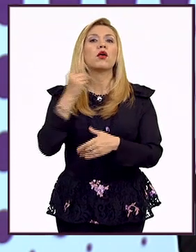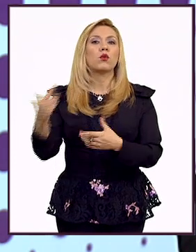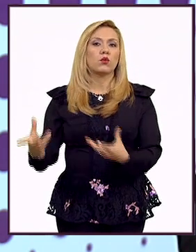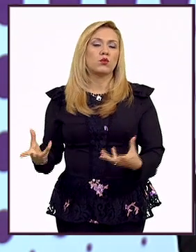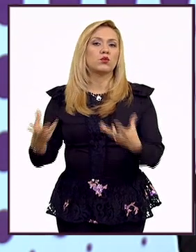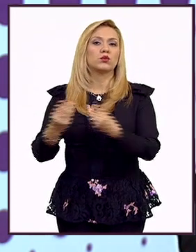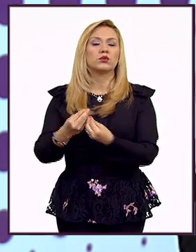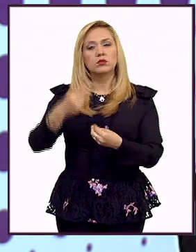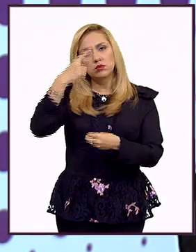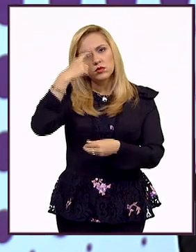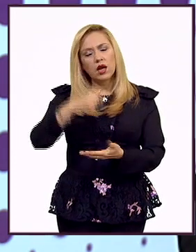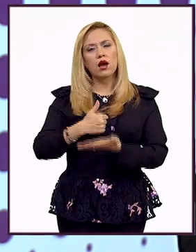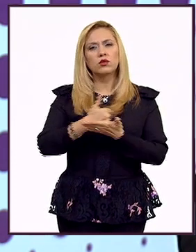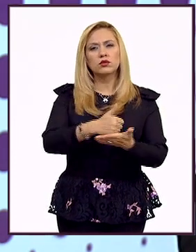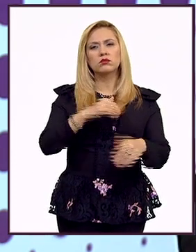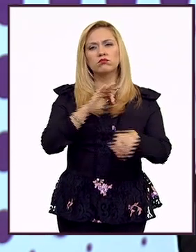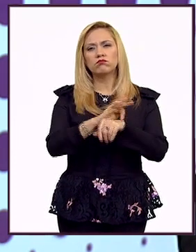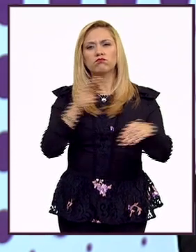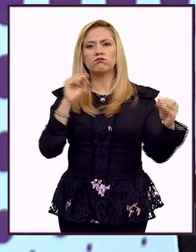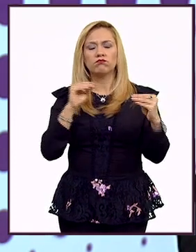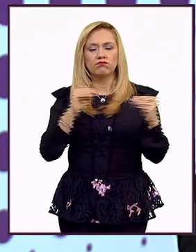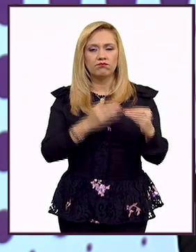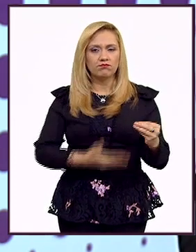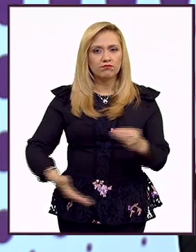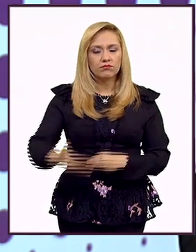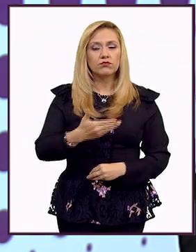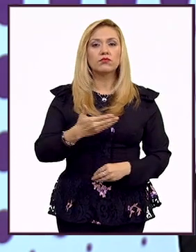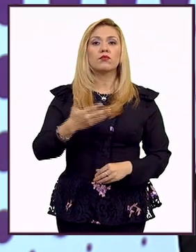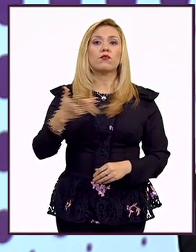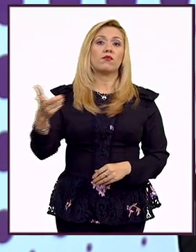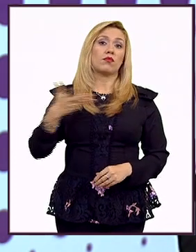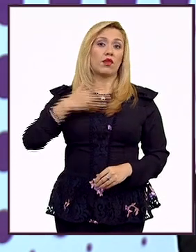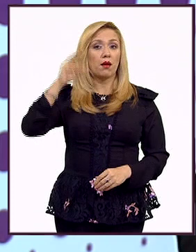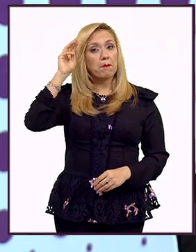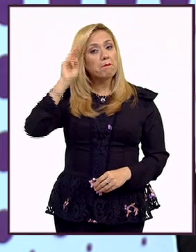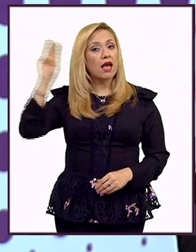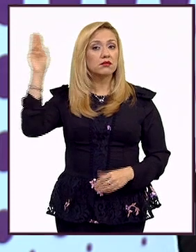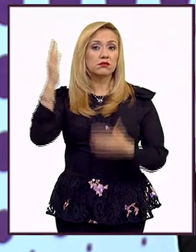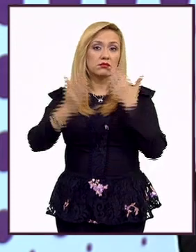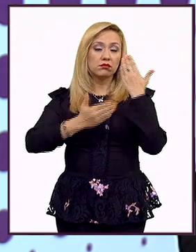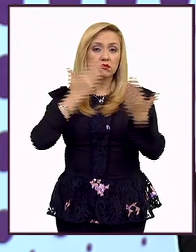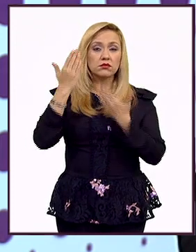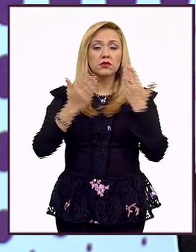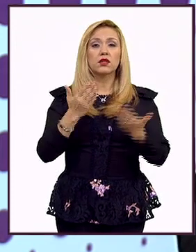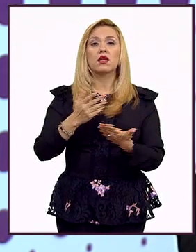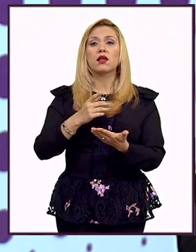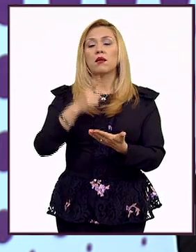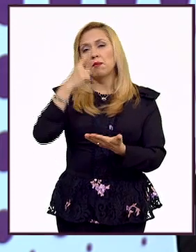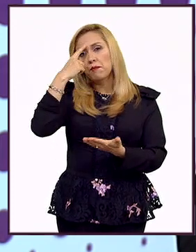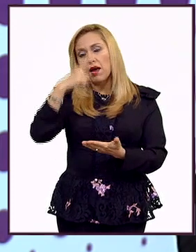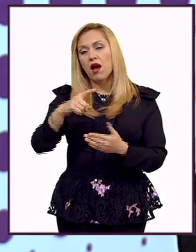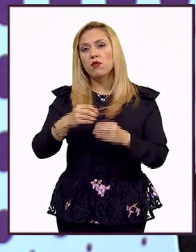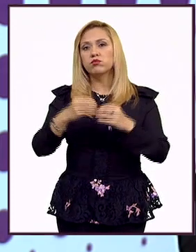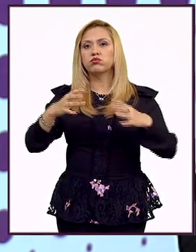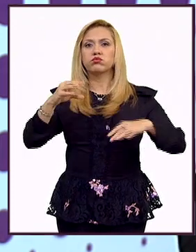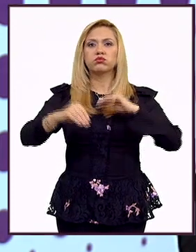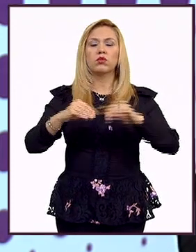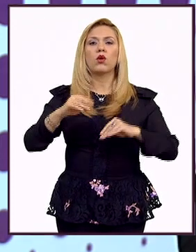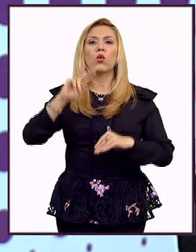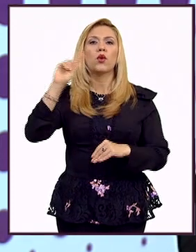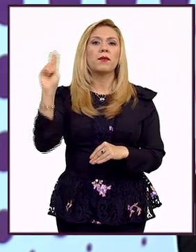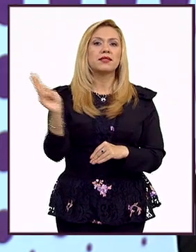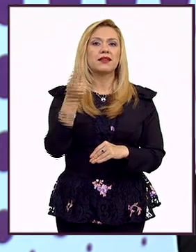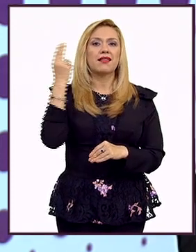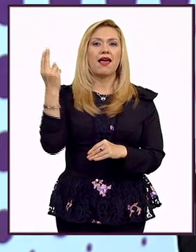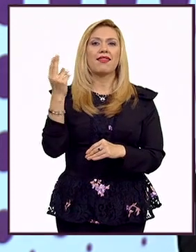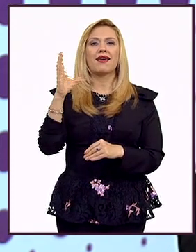donde acompaña varios procesos de defensa jurídica. Cuenta con un máster en Derechos Fundamentales y Cooperación para el Desarrollo de la Universidad Carlos III de Madrid,